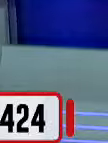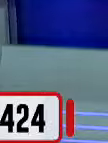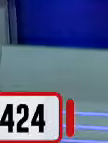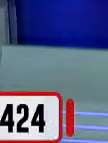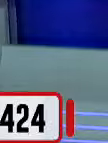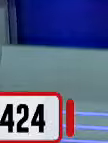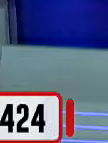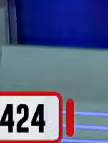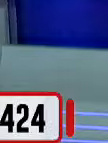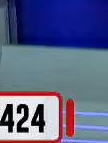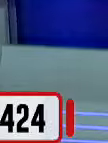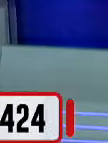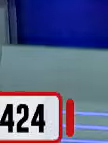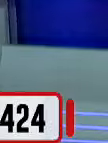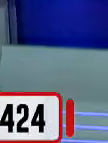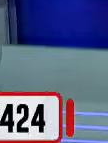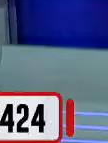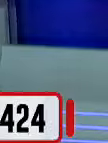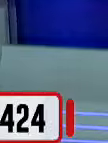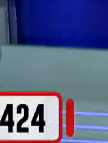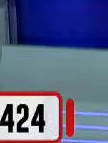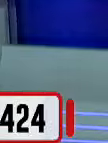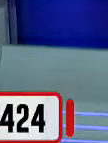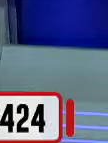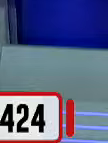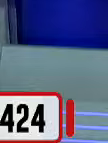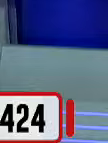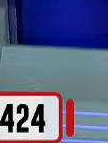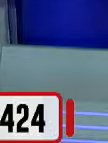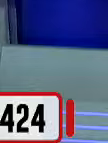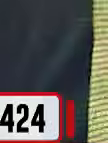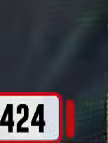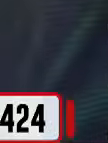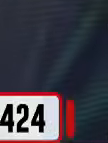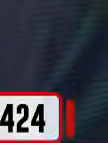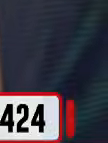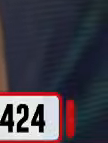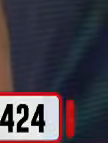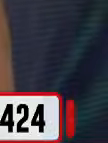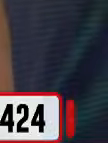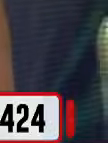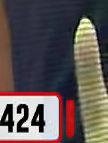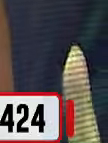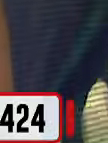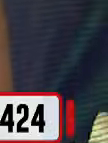que la gente quiere saber, ¿no? Eso es una vieja discusión sobre si tiene sentido el debate